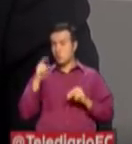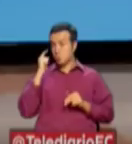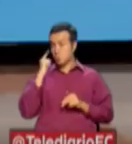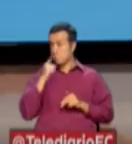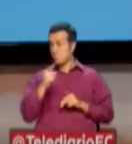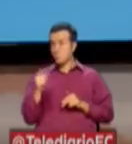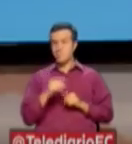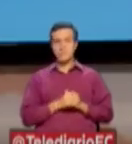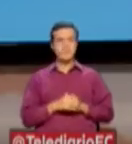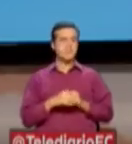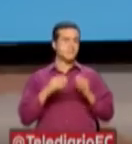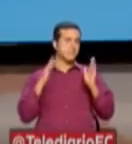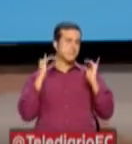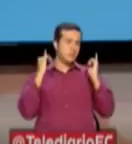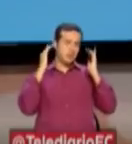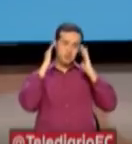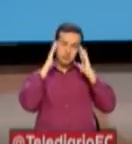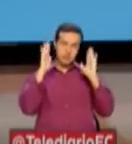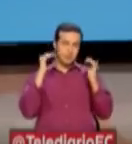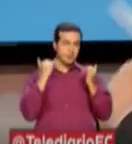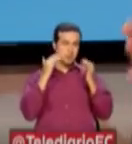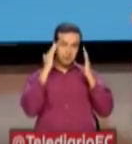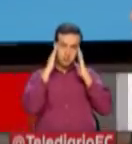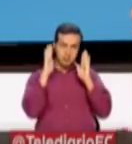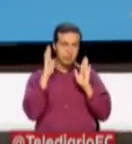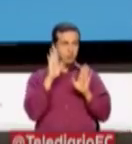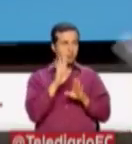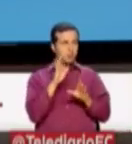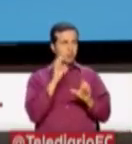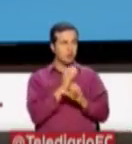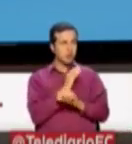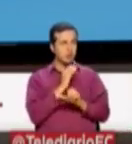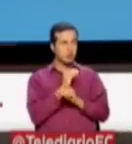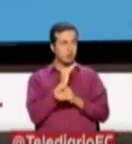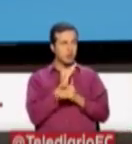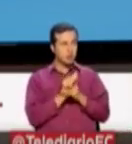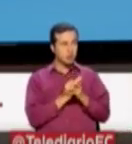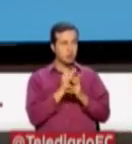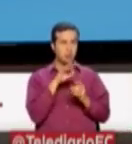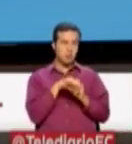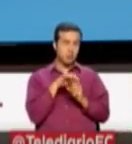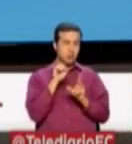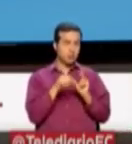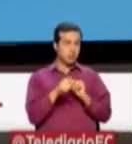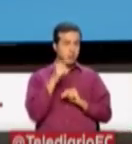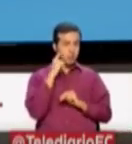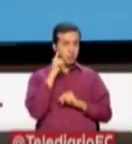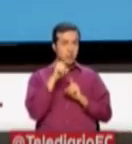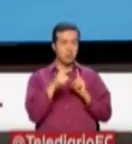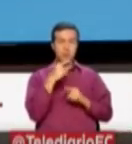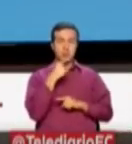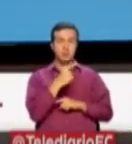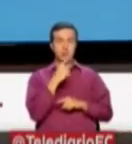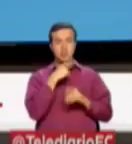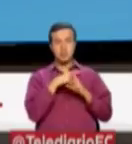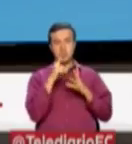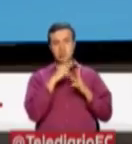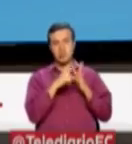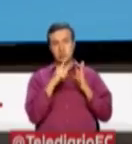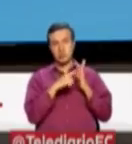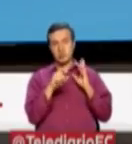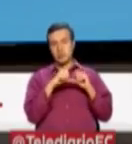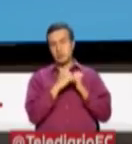fiscal no puedo yo en este momento anticipar a decir que existen los votos he escuchado pronunciamientos de diferentes